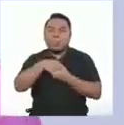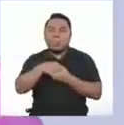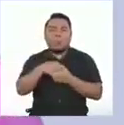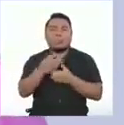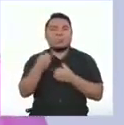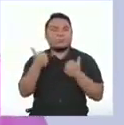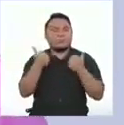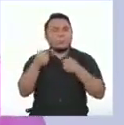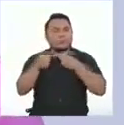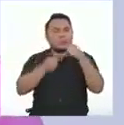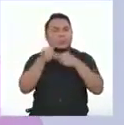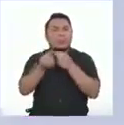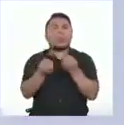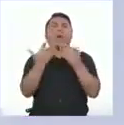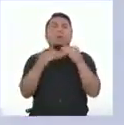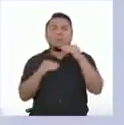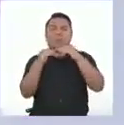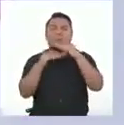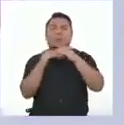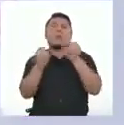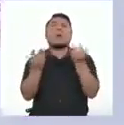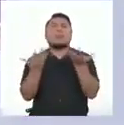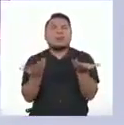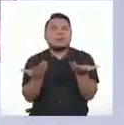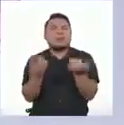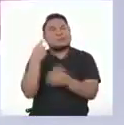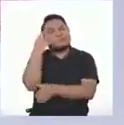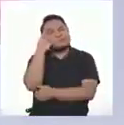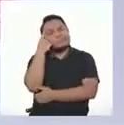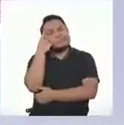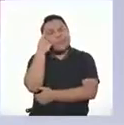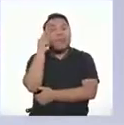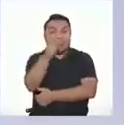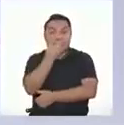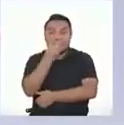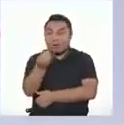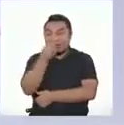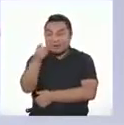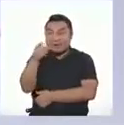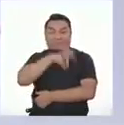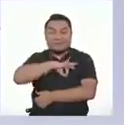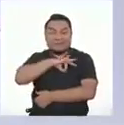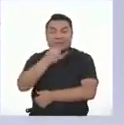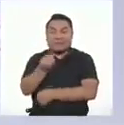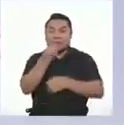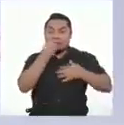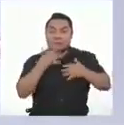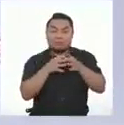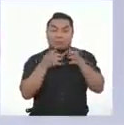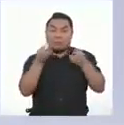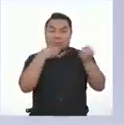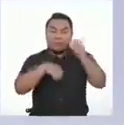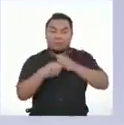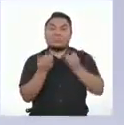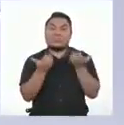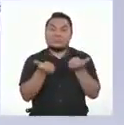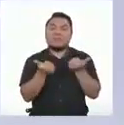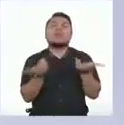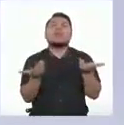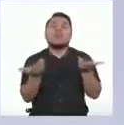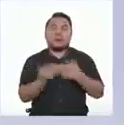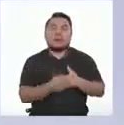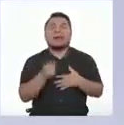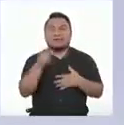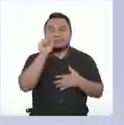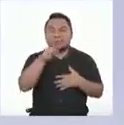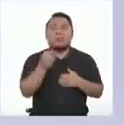debemos consumir diariamente? Para saber si un alimento es beneficioso y la cantidad que debemos consumir de ellos, tenemos que